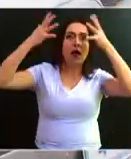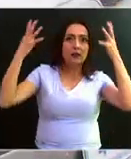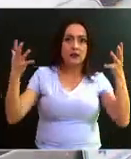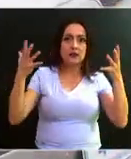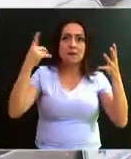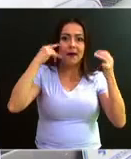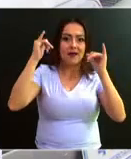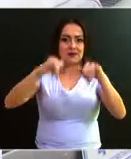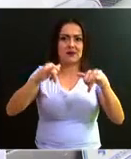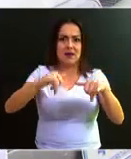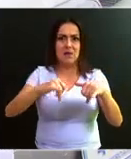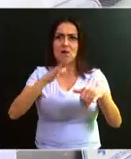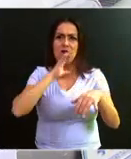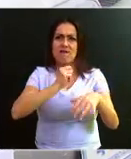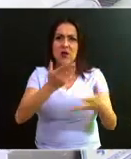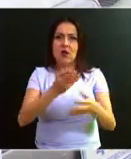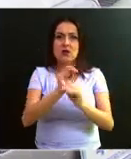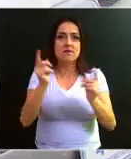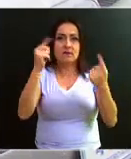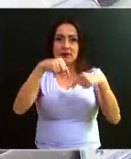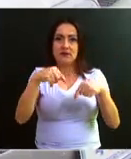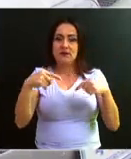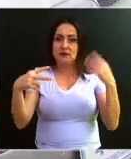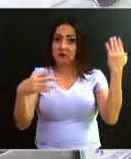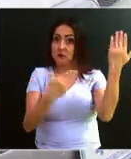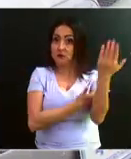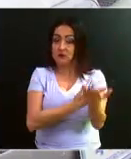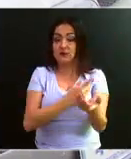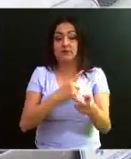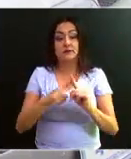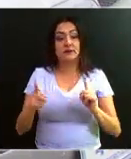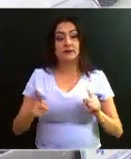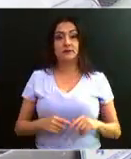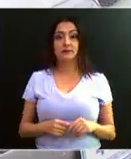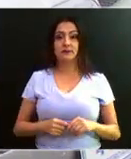para que estén aquí muy viejos y nadie ha venido a cortarlos ni nada, pero